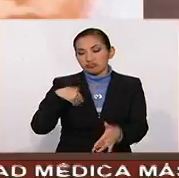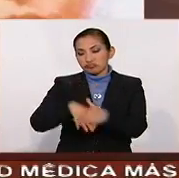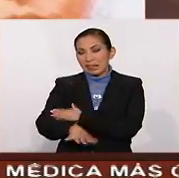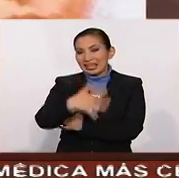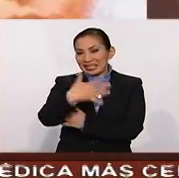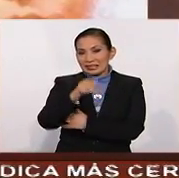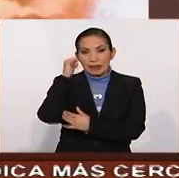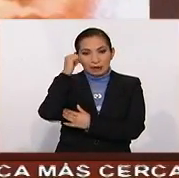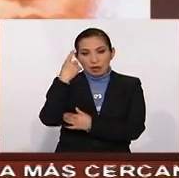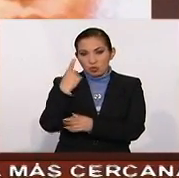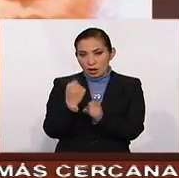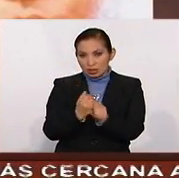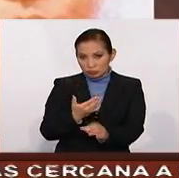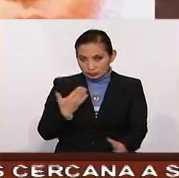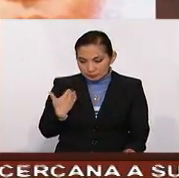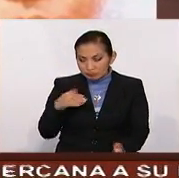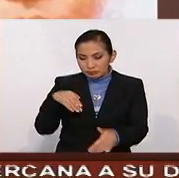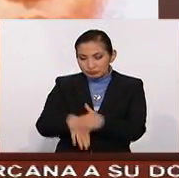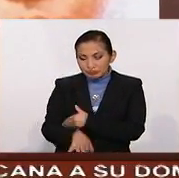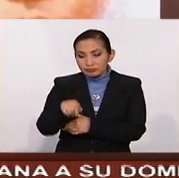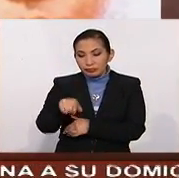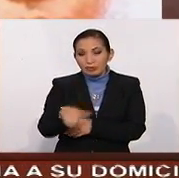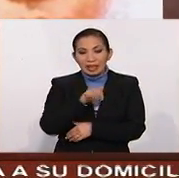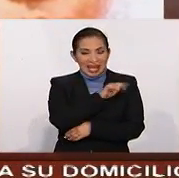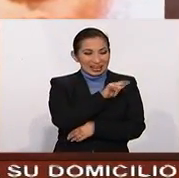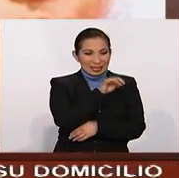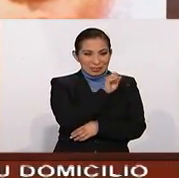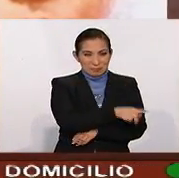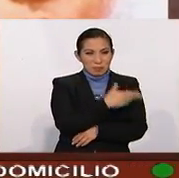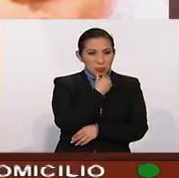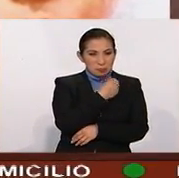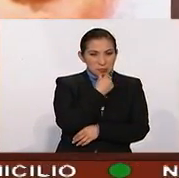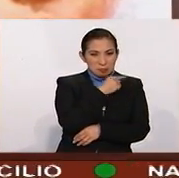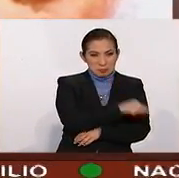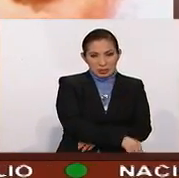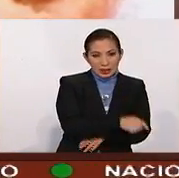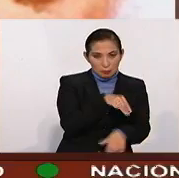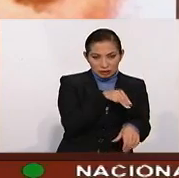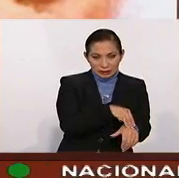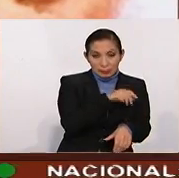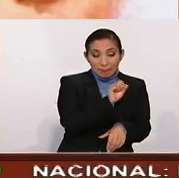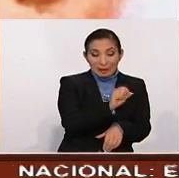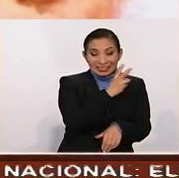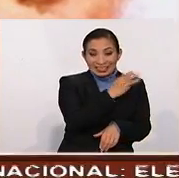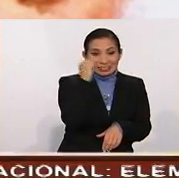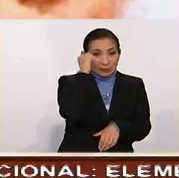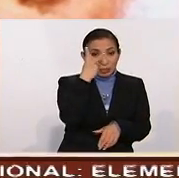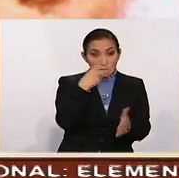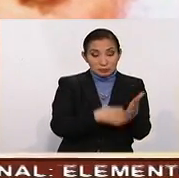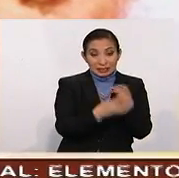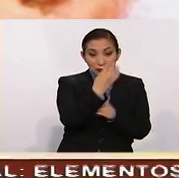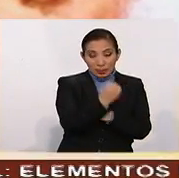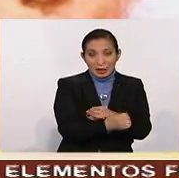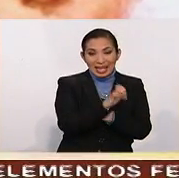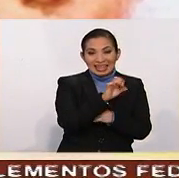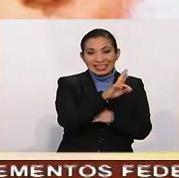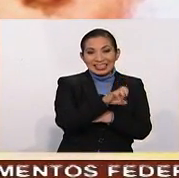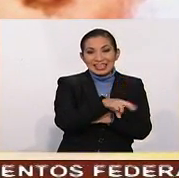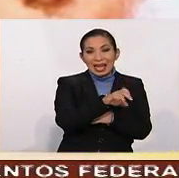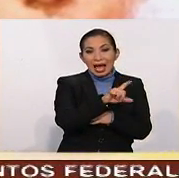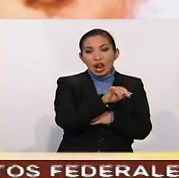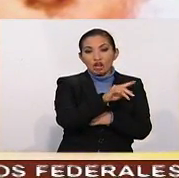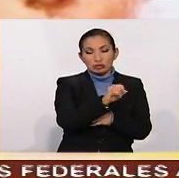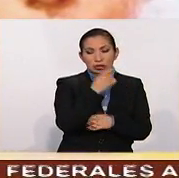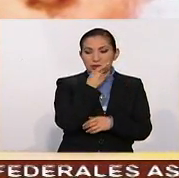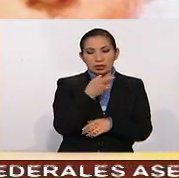el 15 de abril del año pasado. Y hablando del alcalde de este municipio, resulta que el 23 de abril de 2009, Enrique Alonso Plasencia, quien